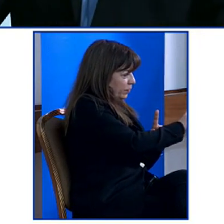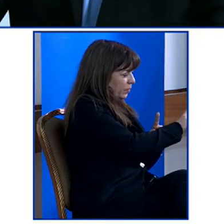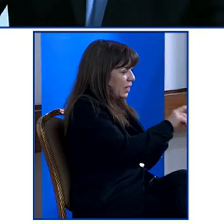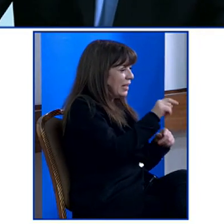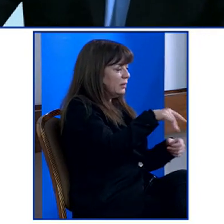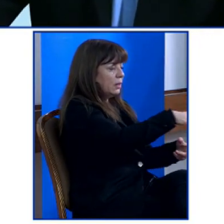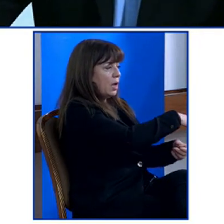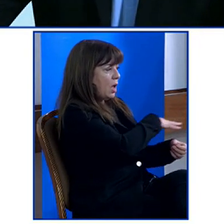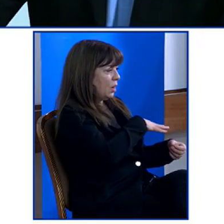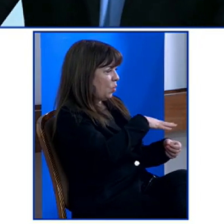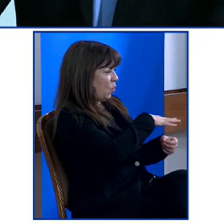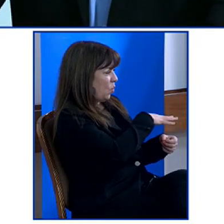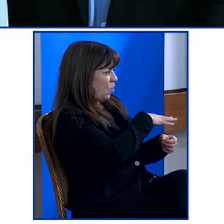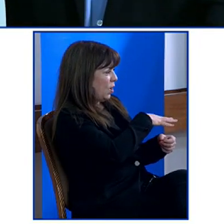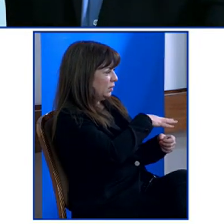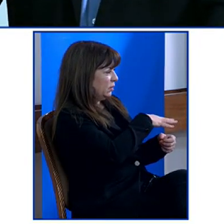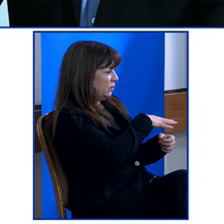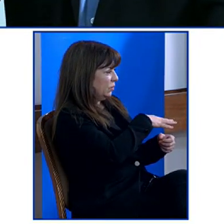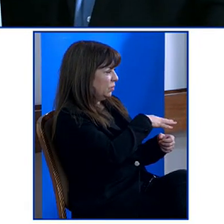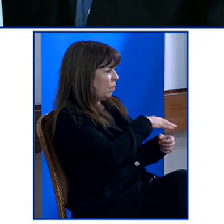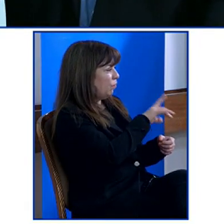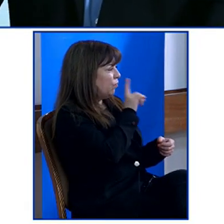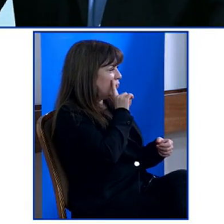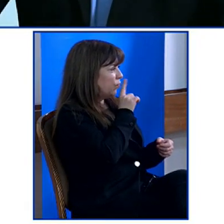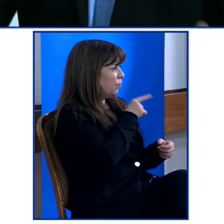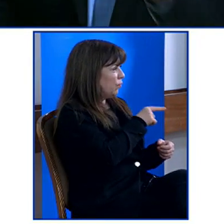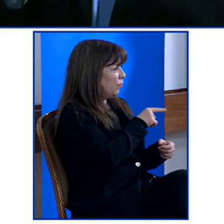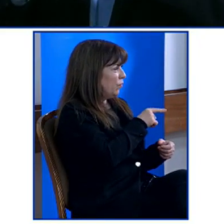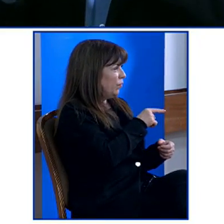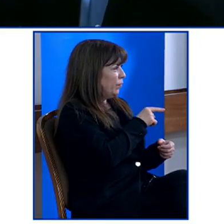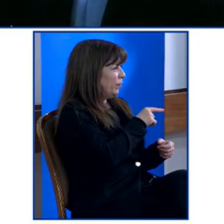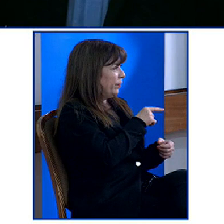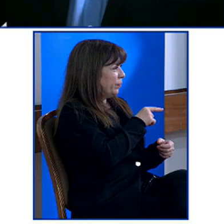esta situación, como tenemos la